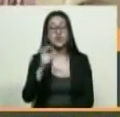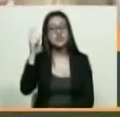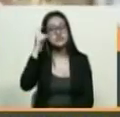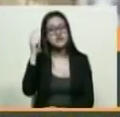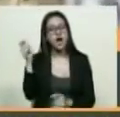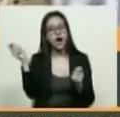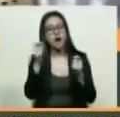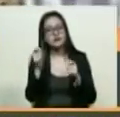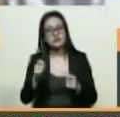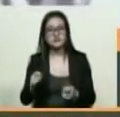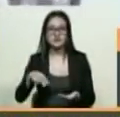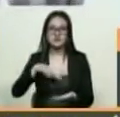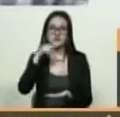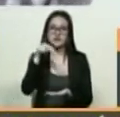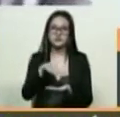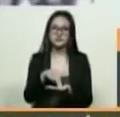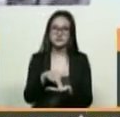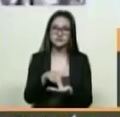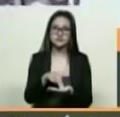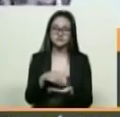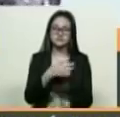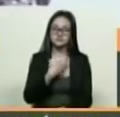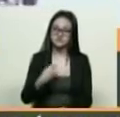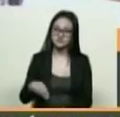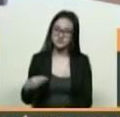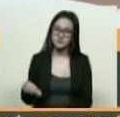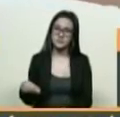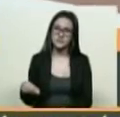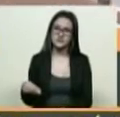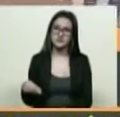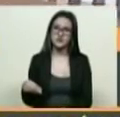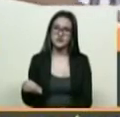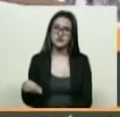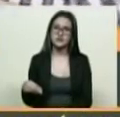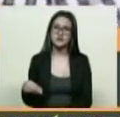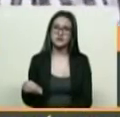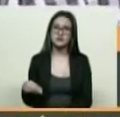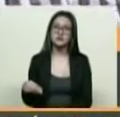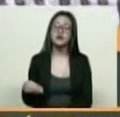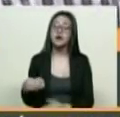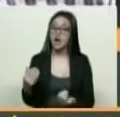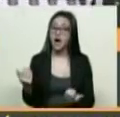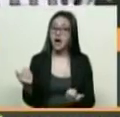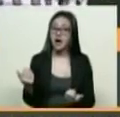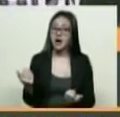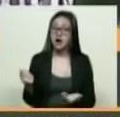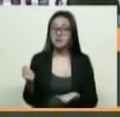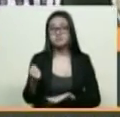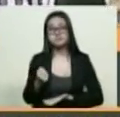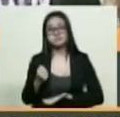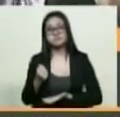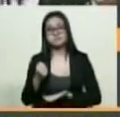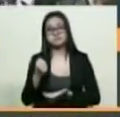Artista Nacional, el presidente de la República pueda disponer de una